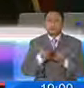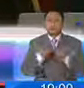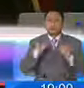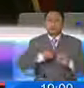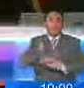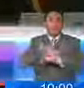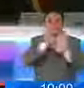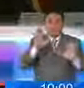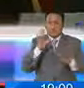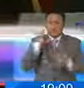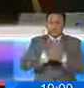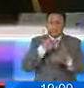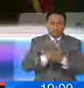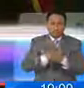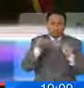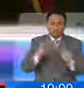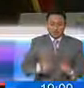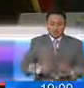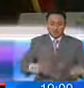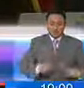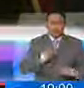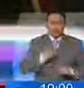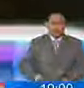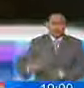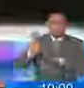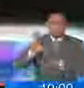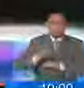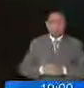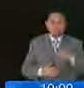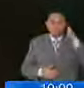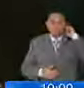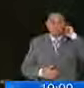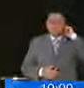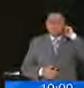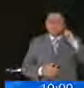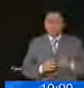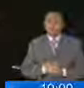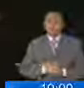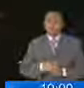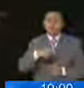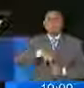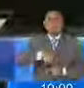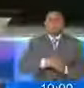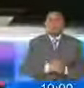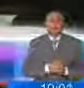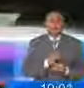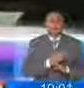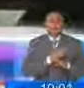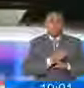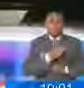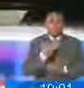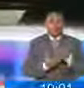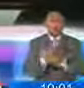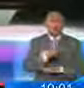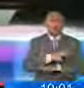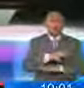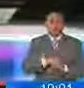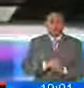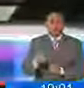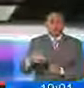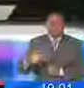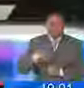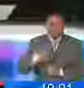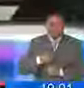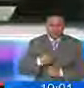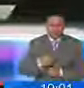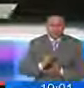implacable en contra de los corruptos, sí juro, señora presidenta. Acá defienden la designación del nuevo fiscal y rechazan las críticas que se han vertido en contra